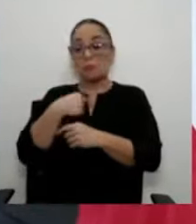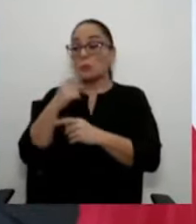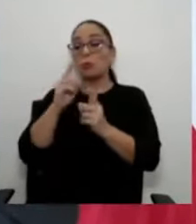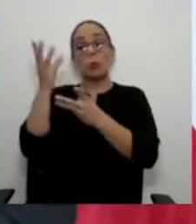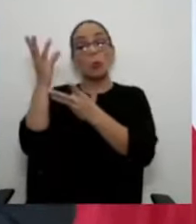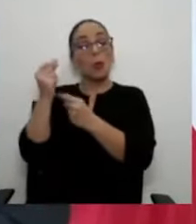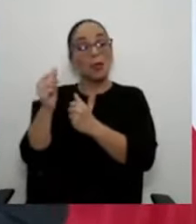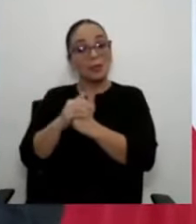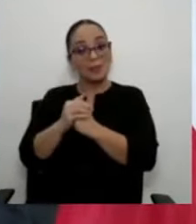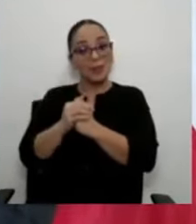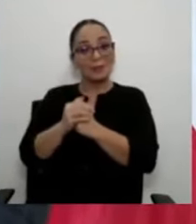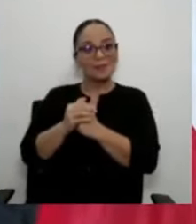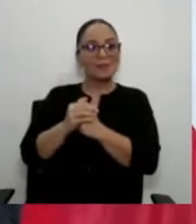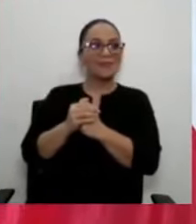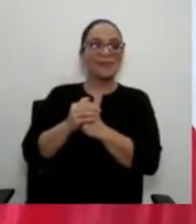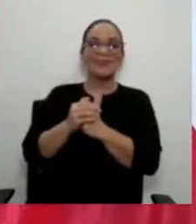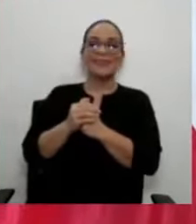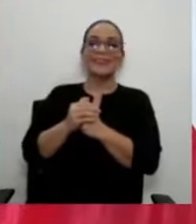Explíquenle.